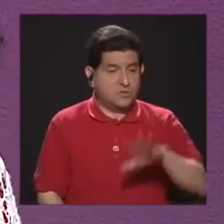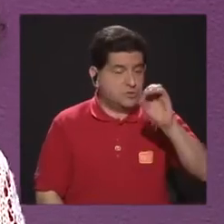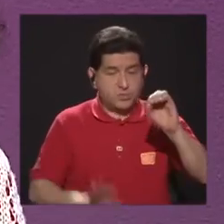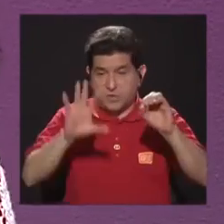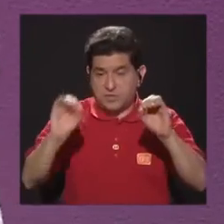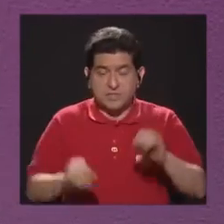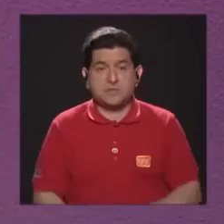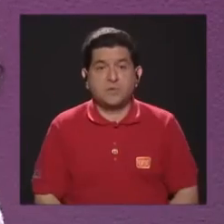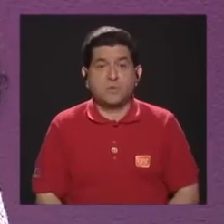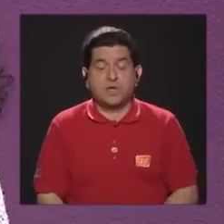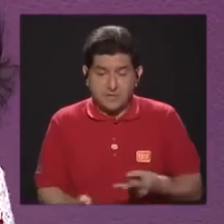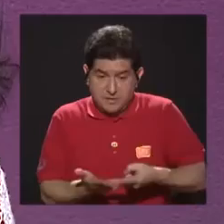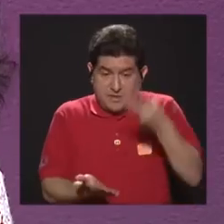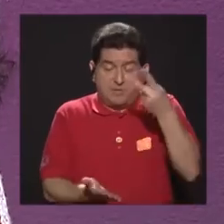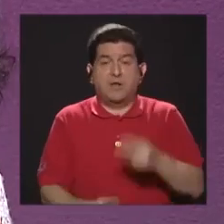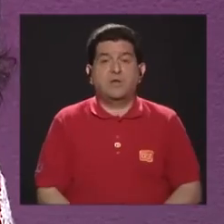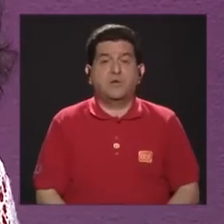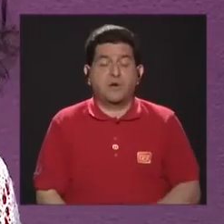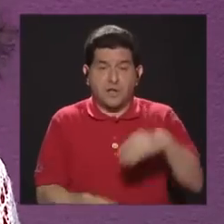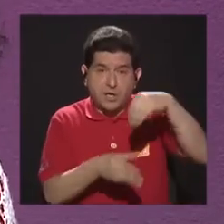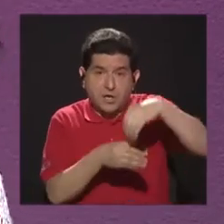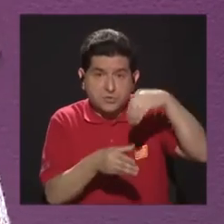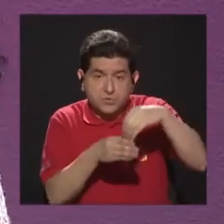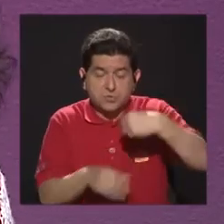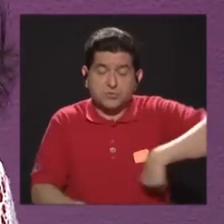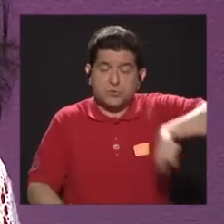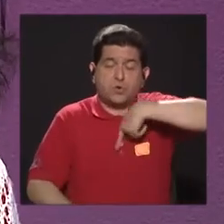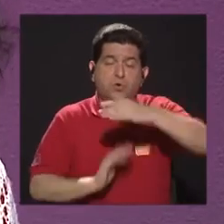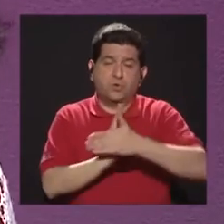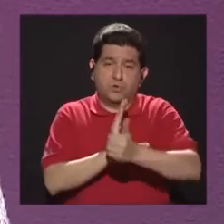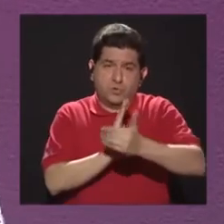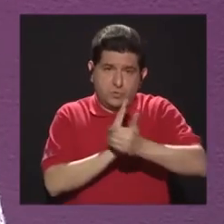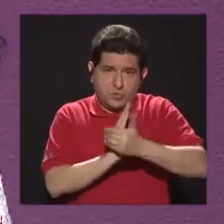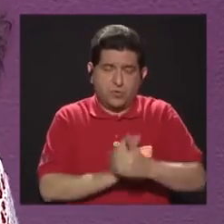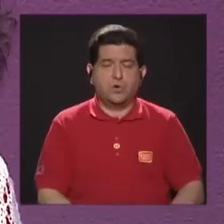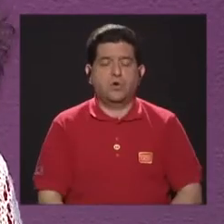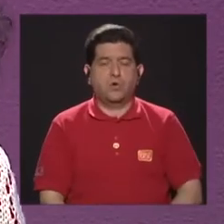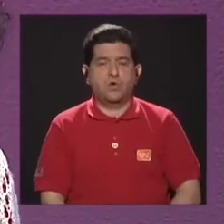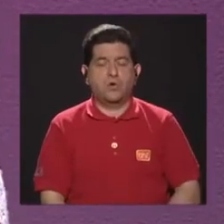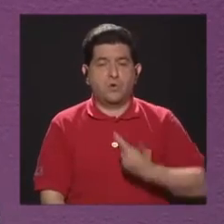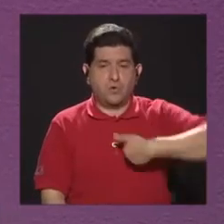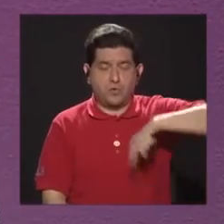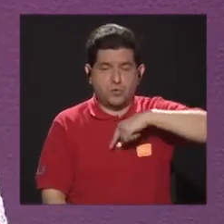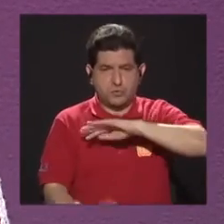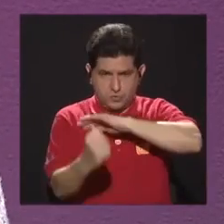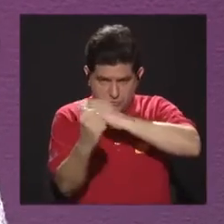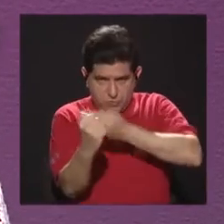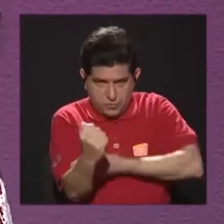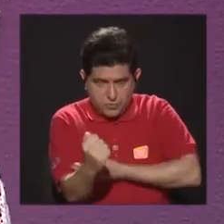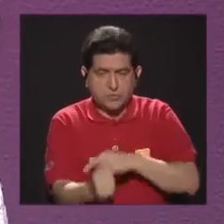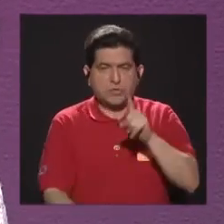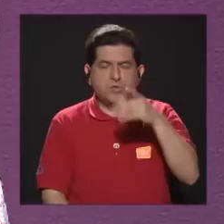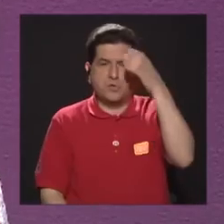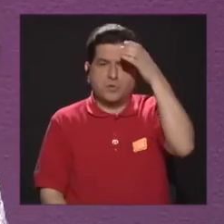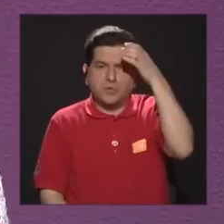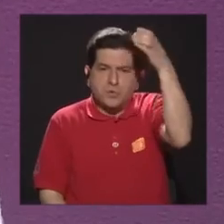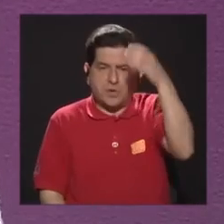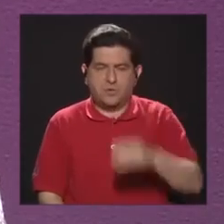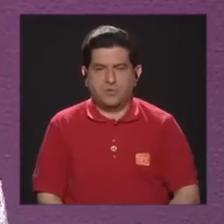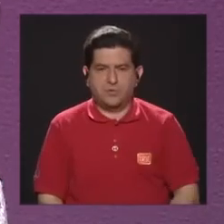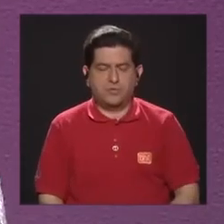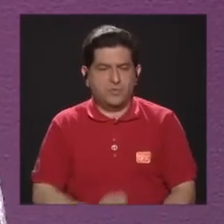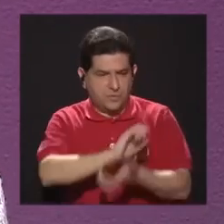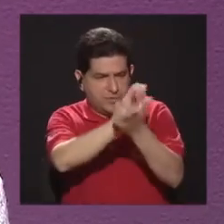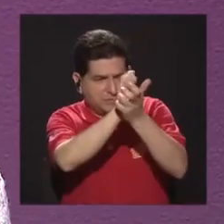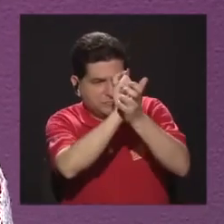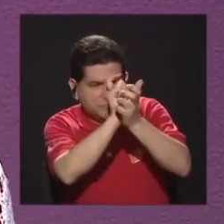es el aporte también de nuestras capacidades, nuestras fortalezas y toda una cultura e ir